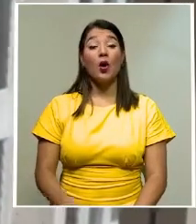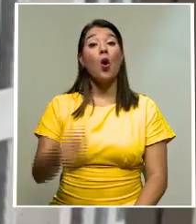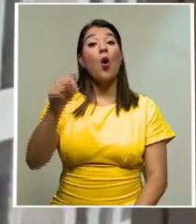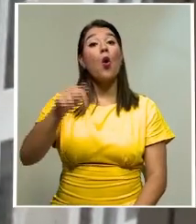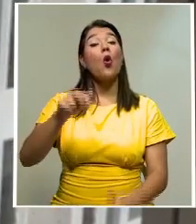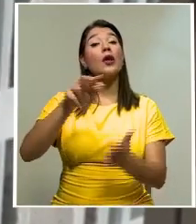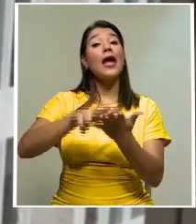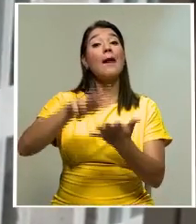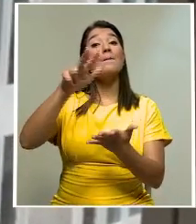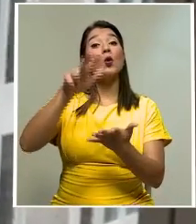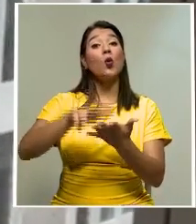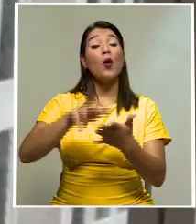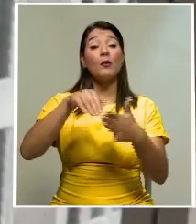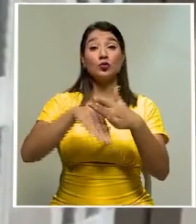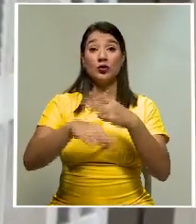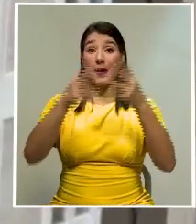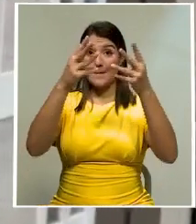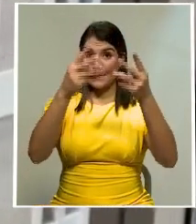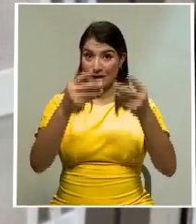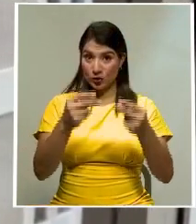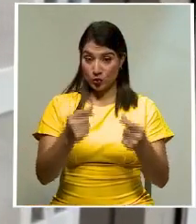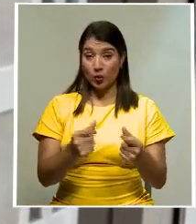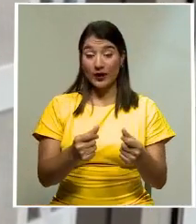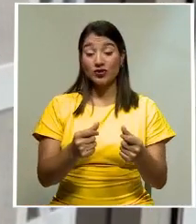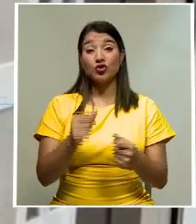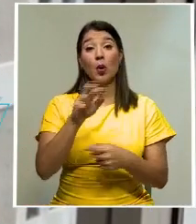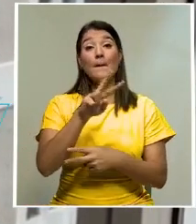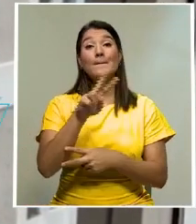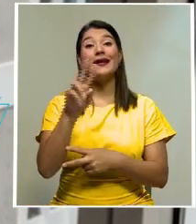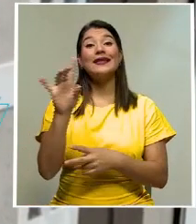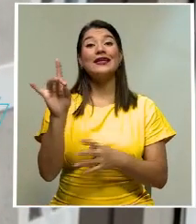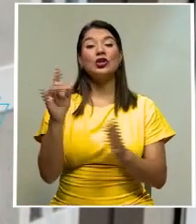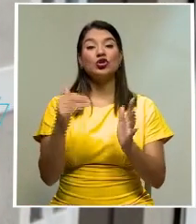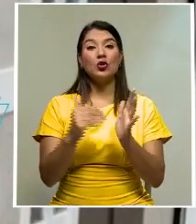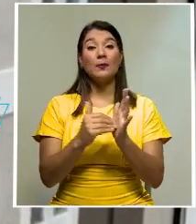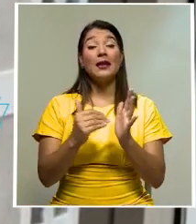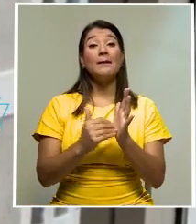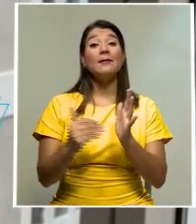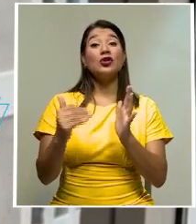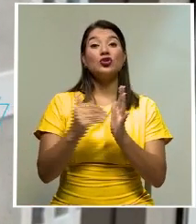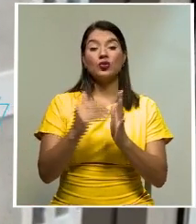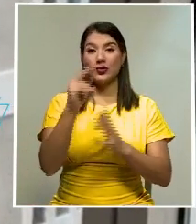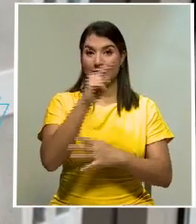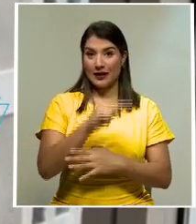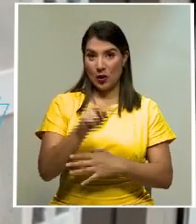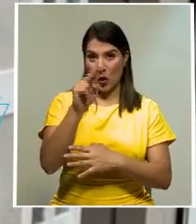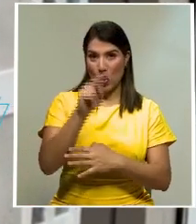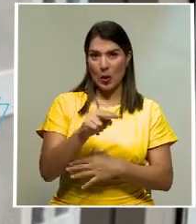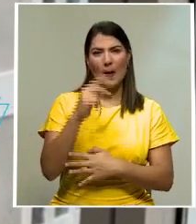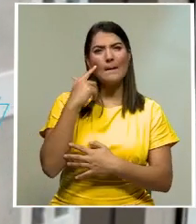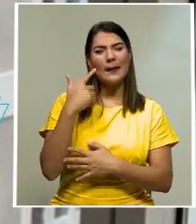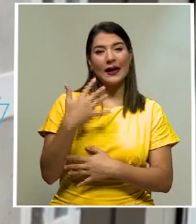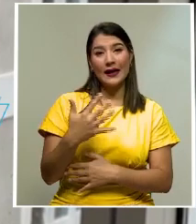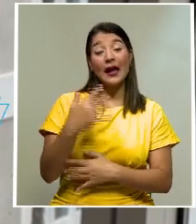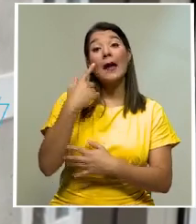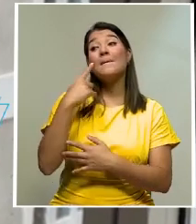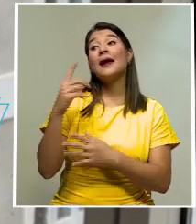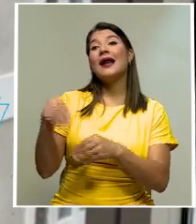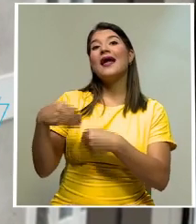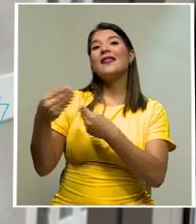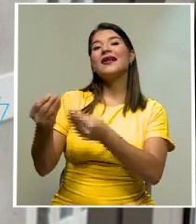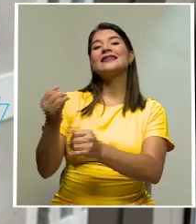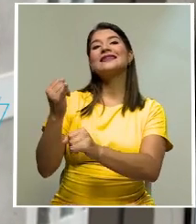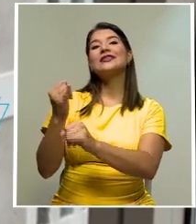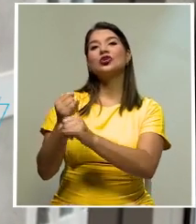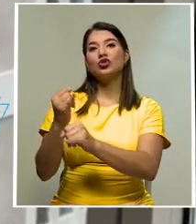aprobamos en el presupuesto extraordinario 28,000 millones de colones para vivienda y esto